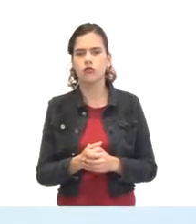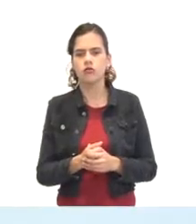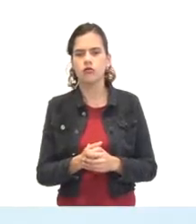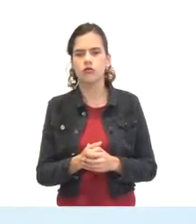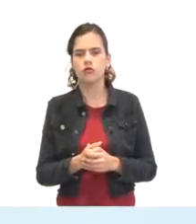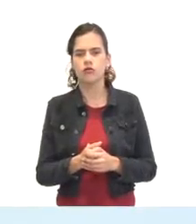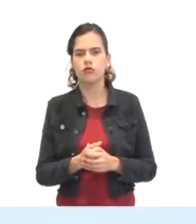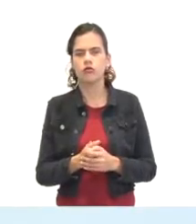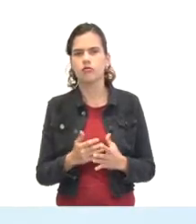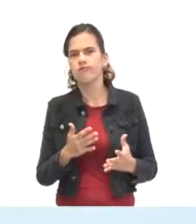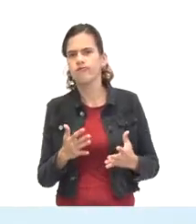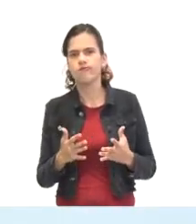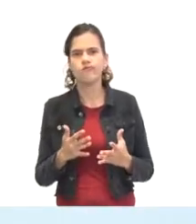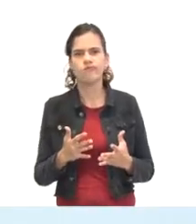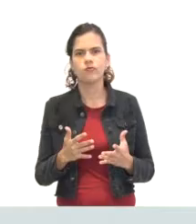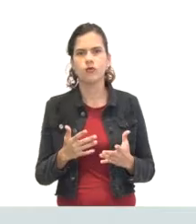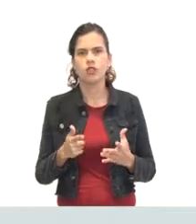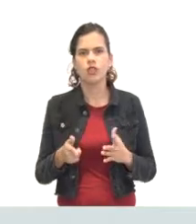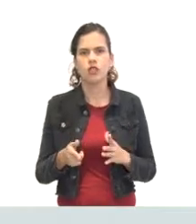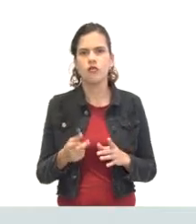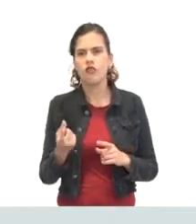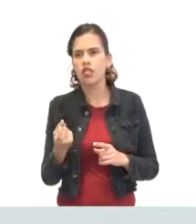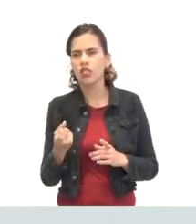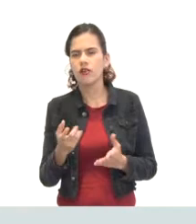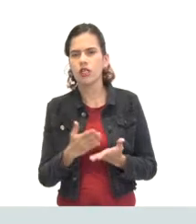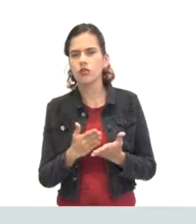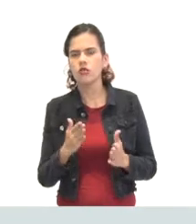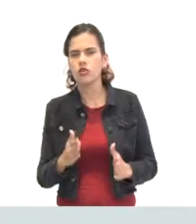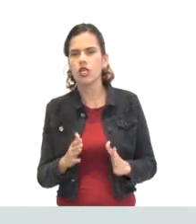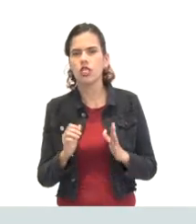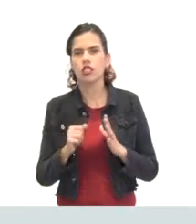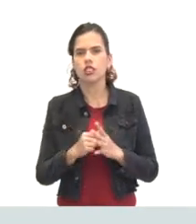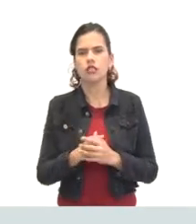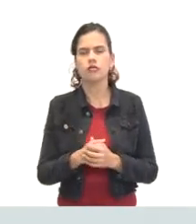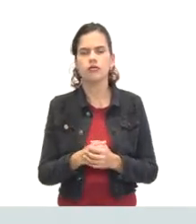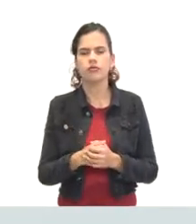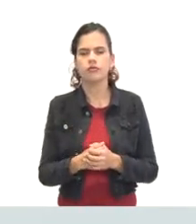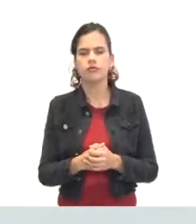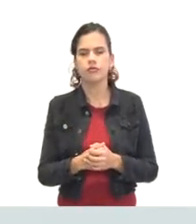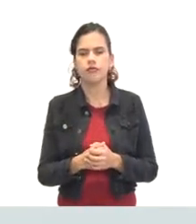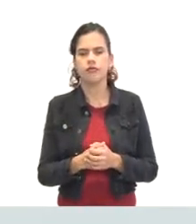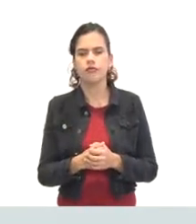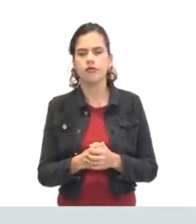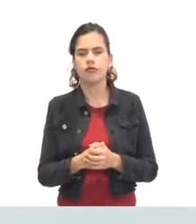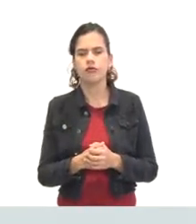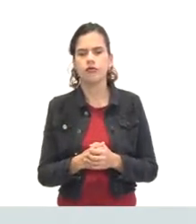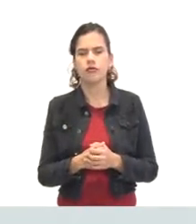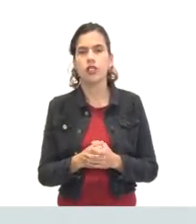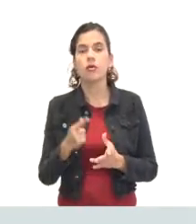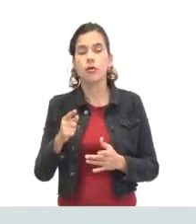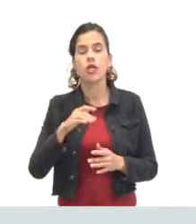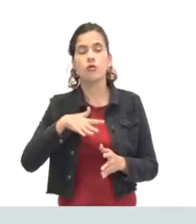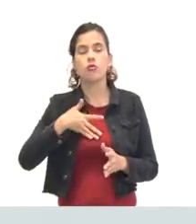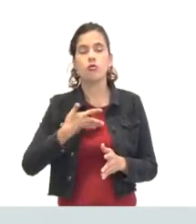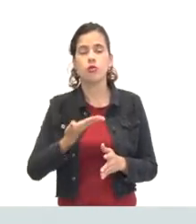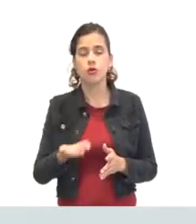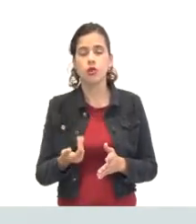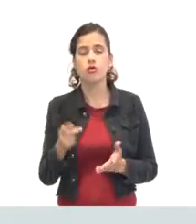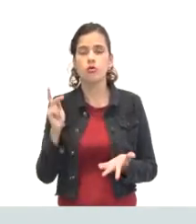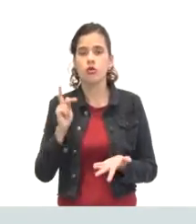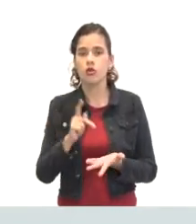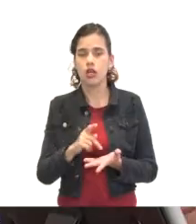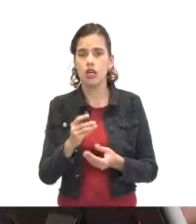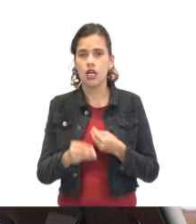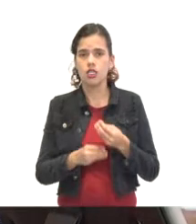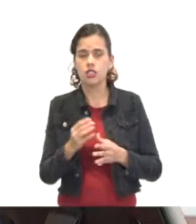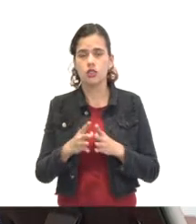así como que habían algunas excepciones, ¿verdad? Y algunas particularidades, sin embargo, pudimos llevar a